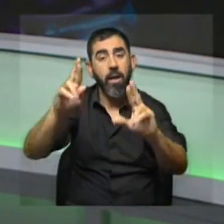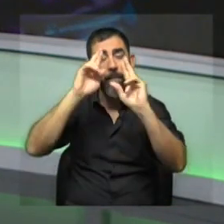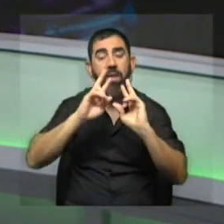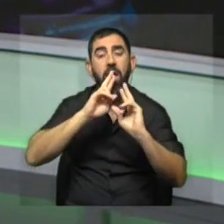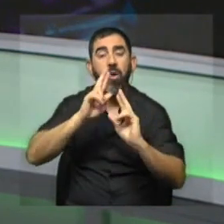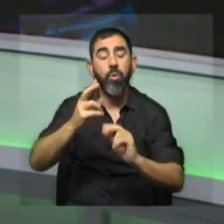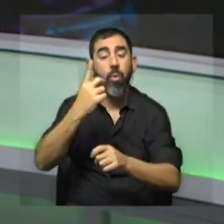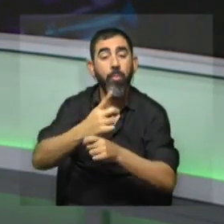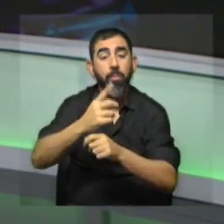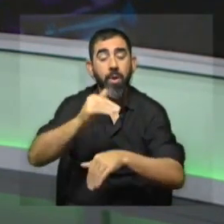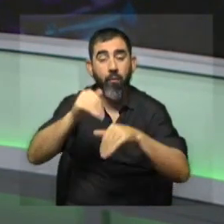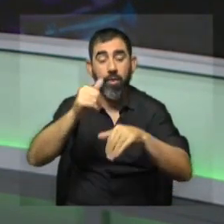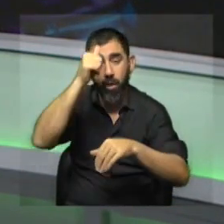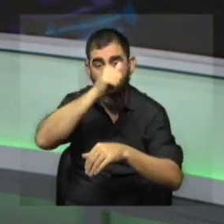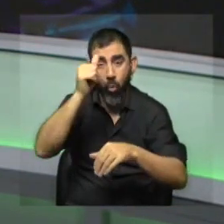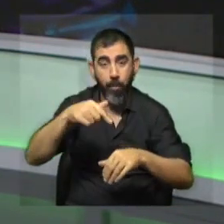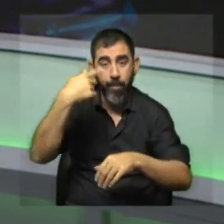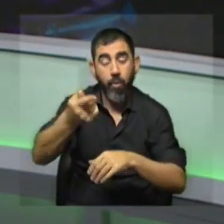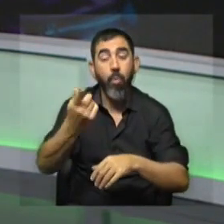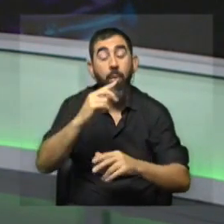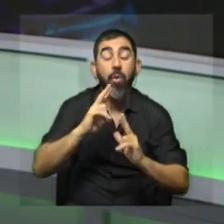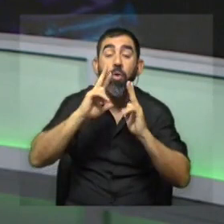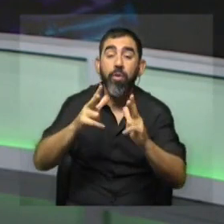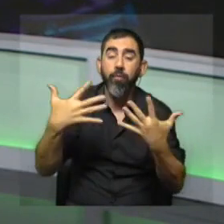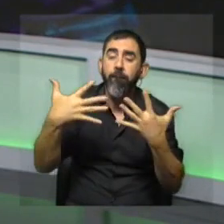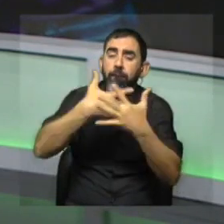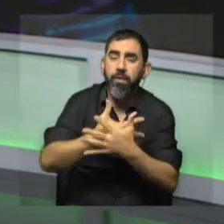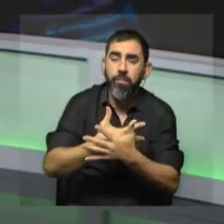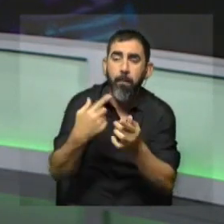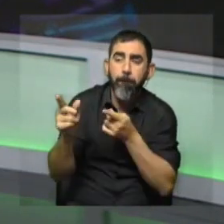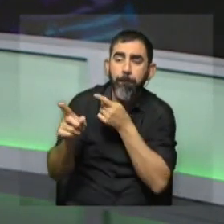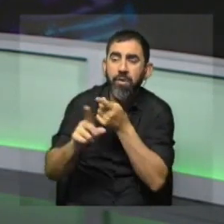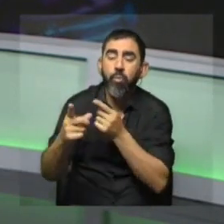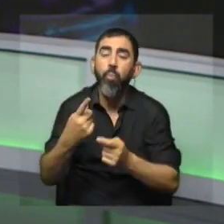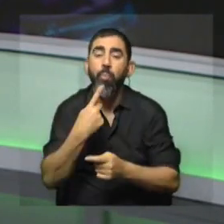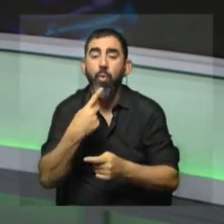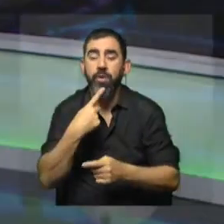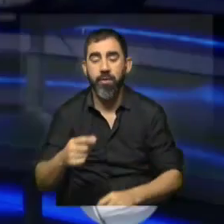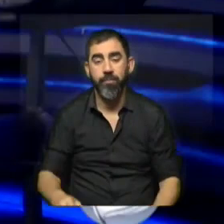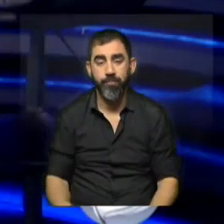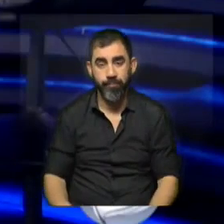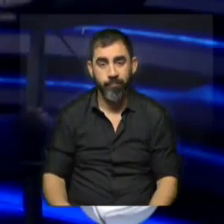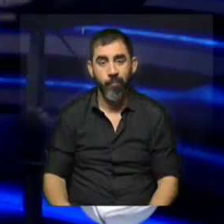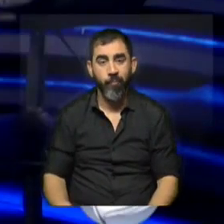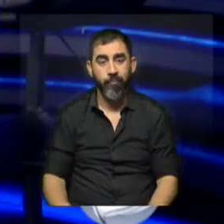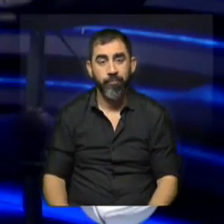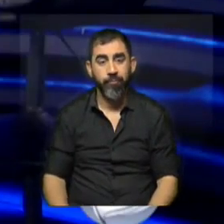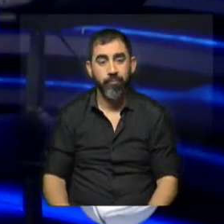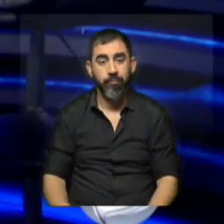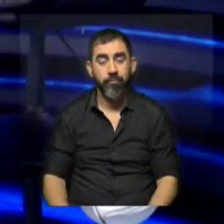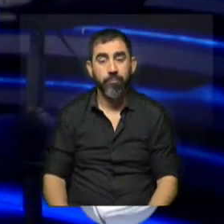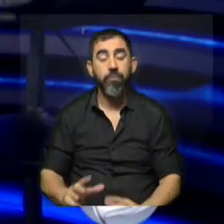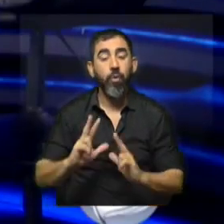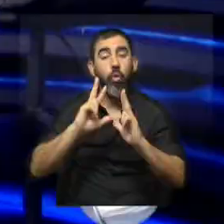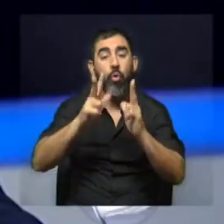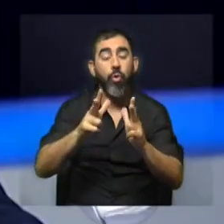resultado de la primera vuelta del domingo próximo, aunque afirmó ser víctima de una persecución política. Las afirmaciones de